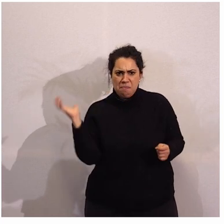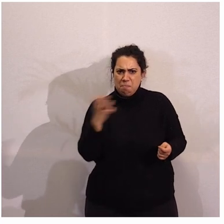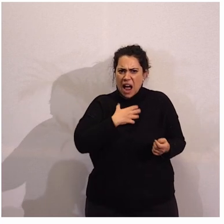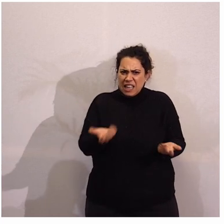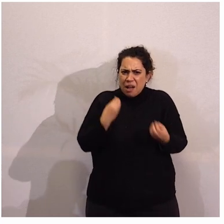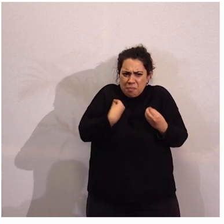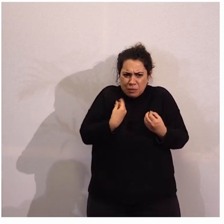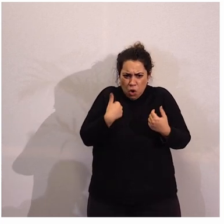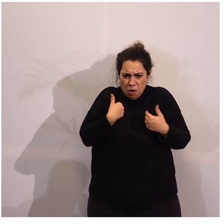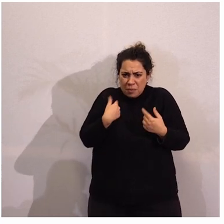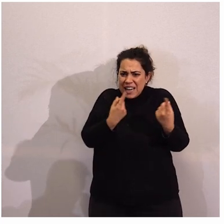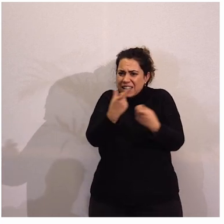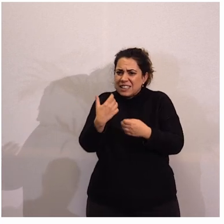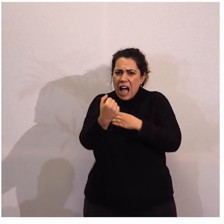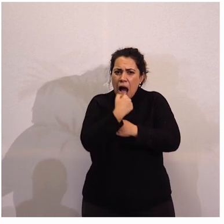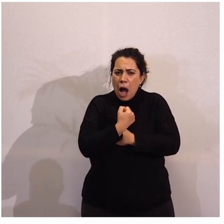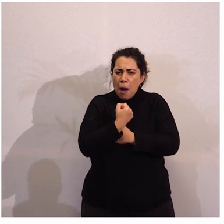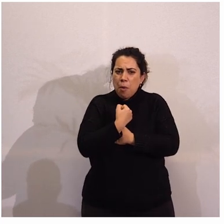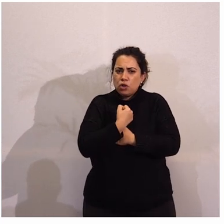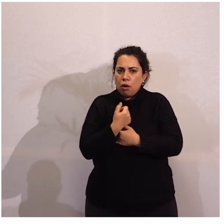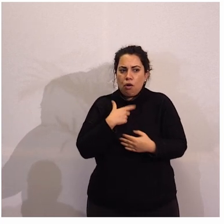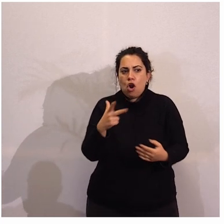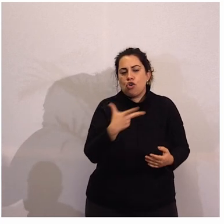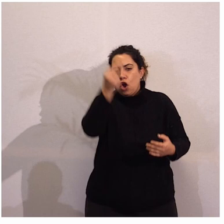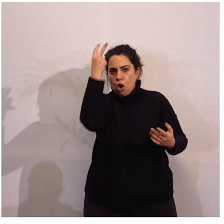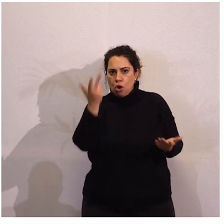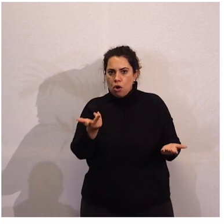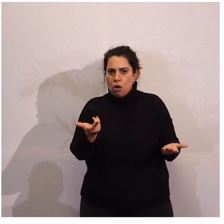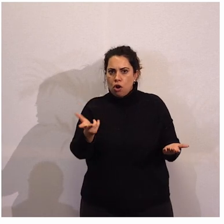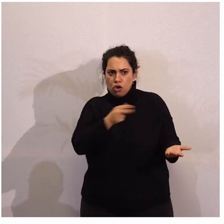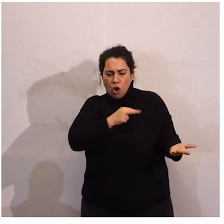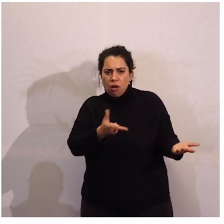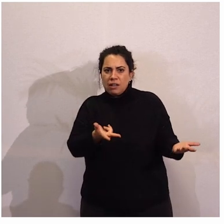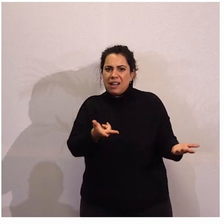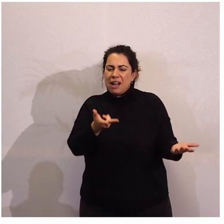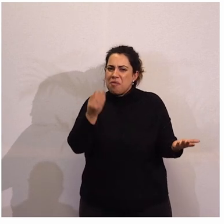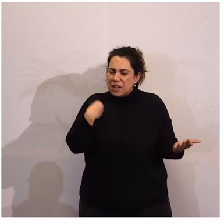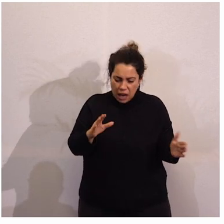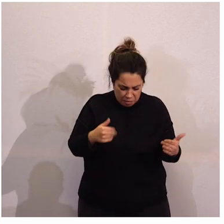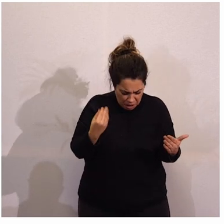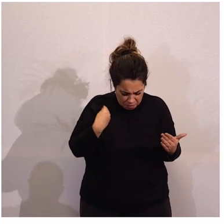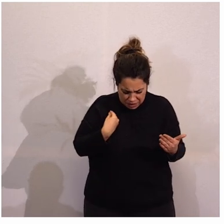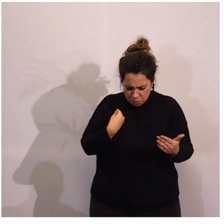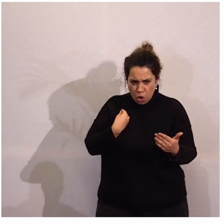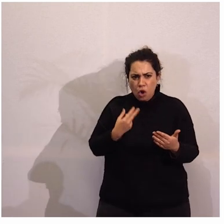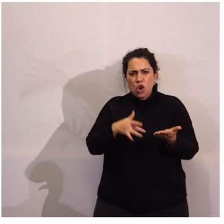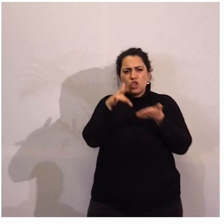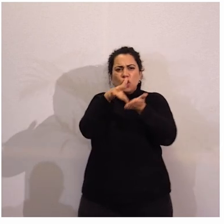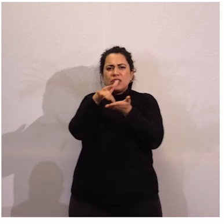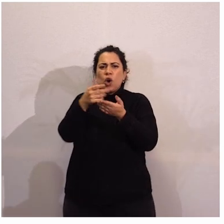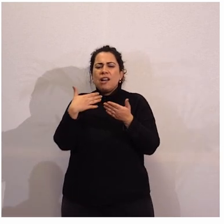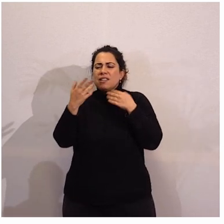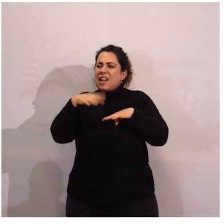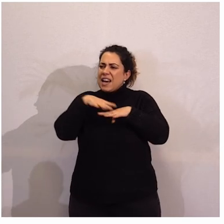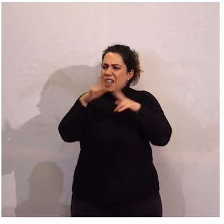tus necesidades de apoyo. Y eso lo vivimos, ya que lo nombraste, mucho incluso a través de redes